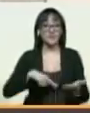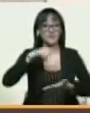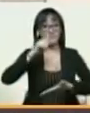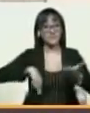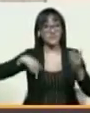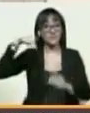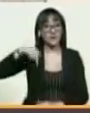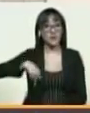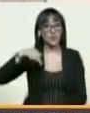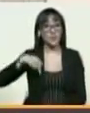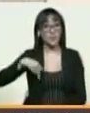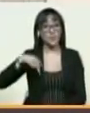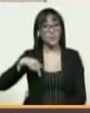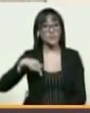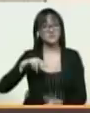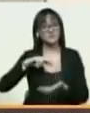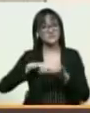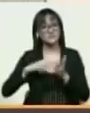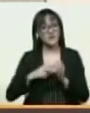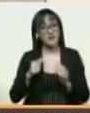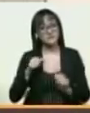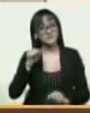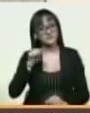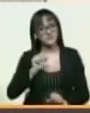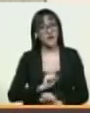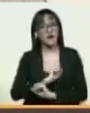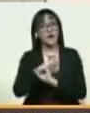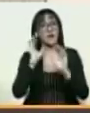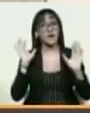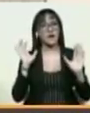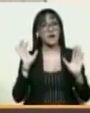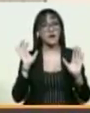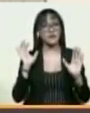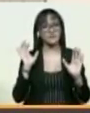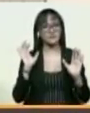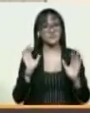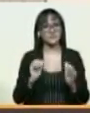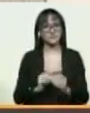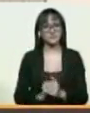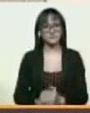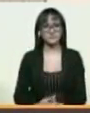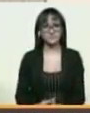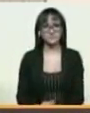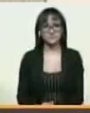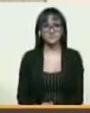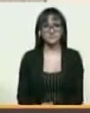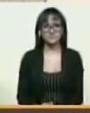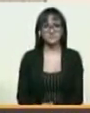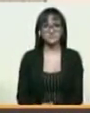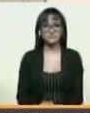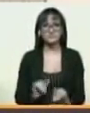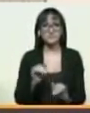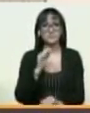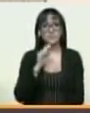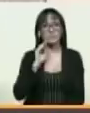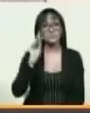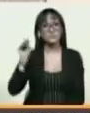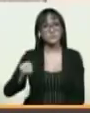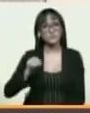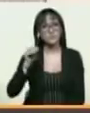hoy es una señal clara de lo que va a ser seguramente y lo que ha llamado el presidente Nicolás